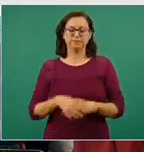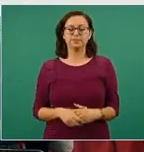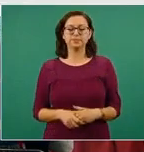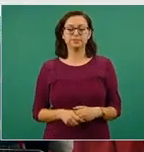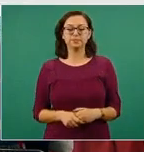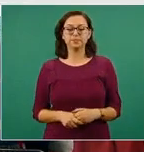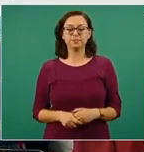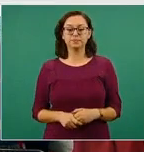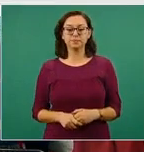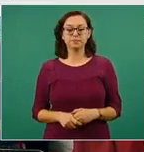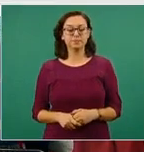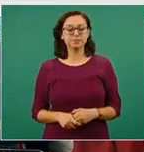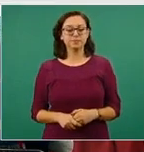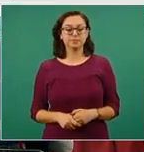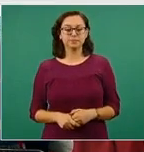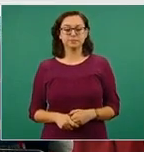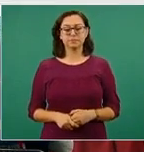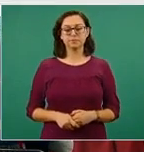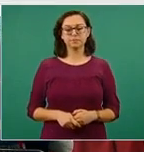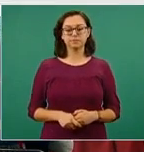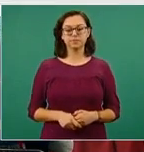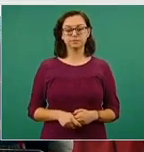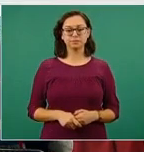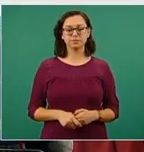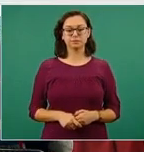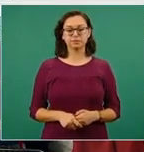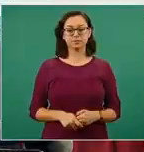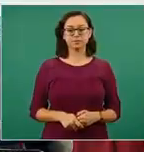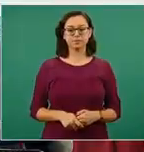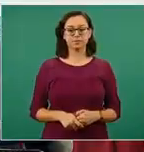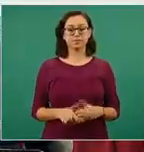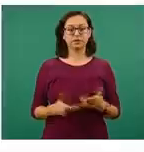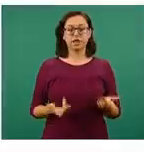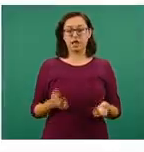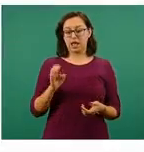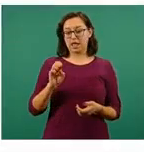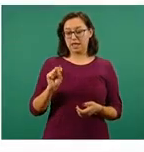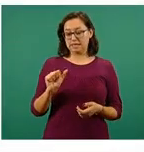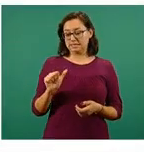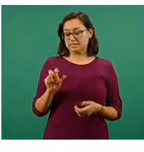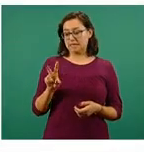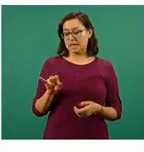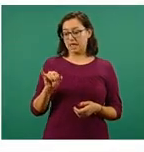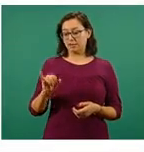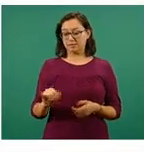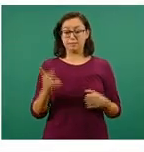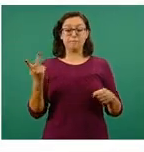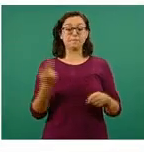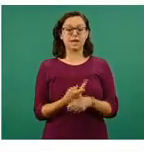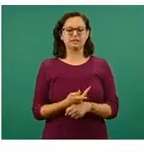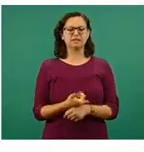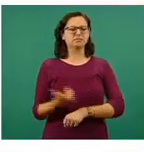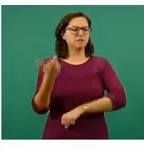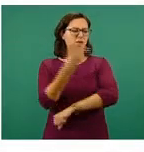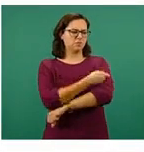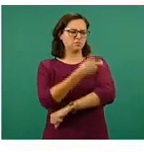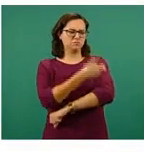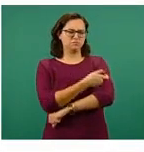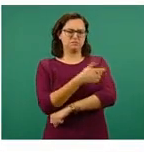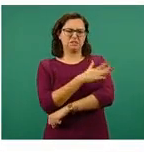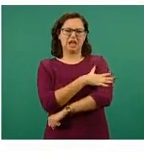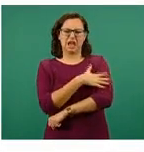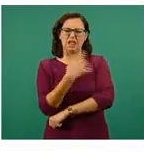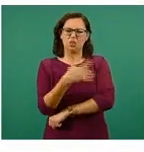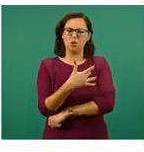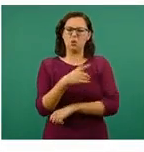vacunación. La vigilancia epidemiológica de estos eventos adversos, eventos supuestamente atribuibles a la